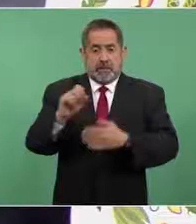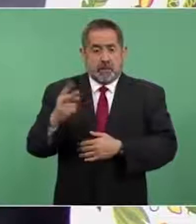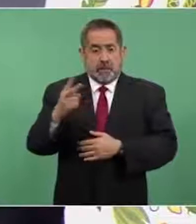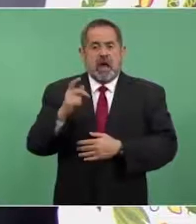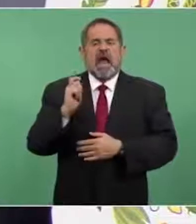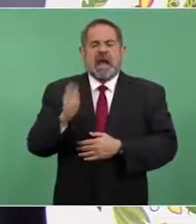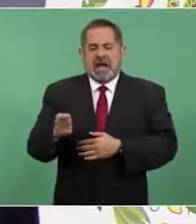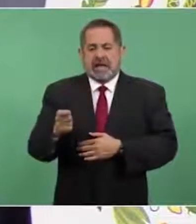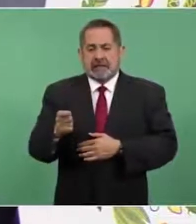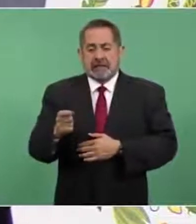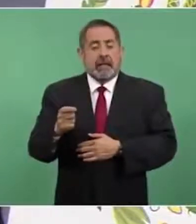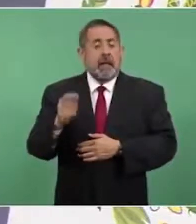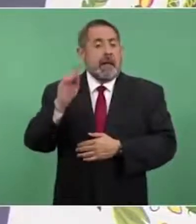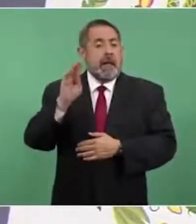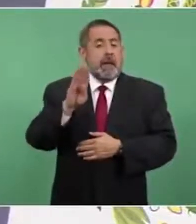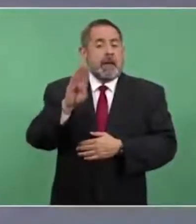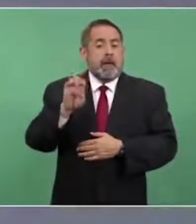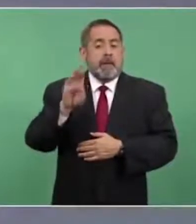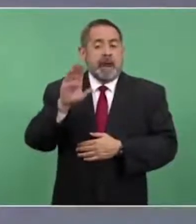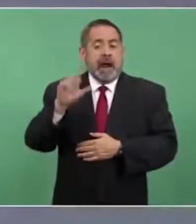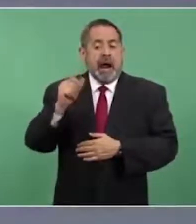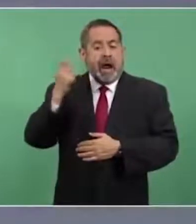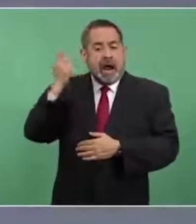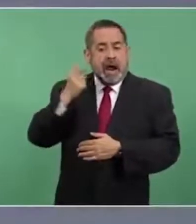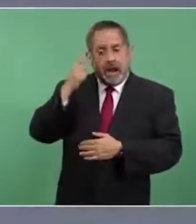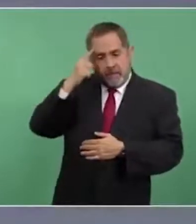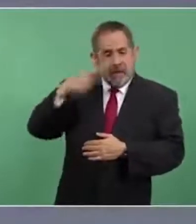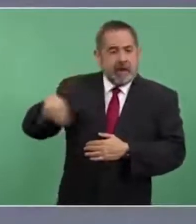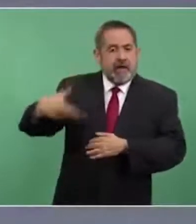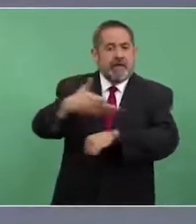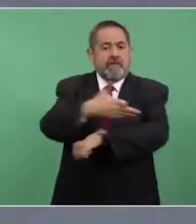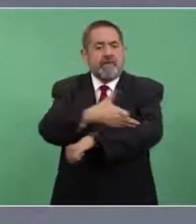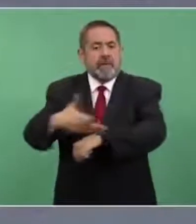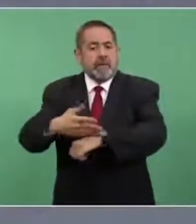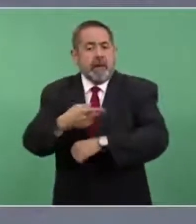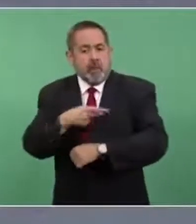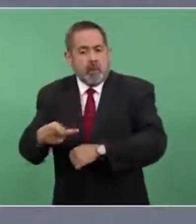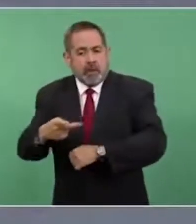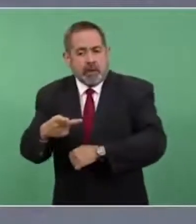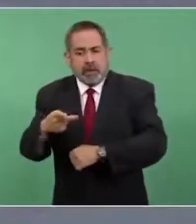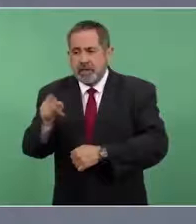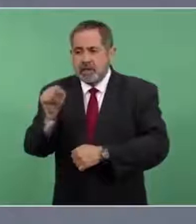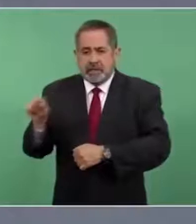aumentará el monto de las becas a estudiantes de familias pobres,